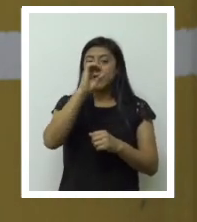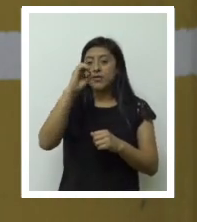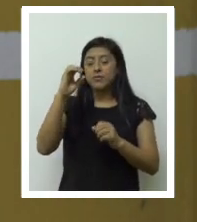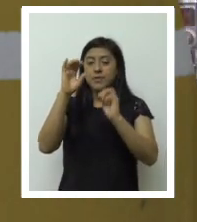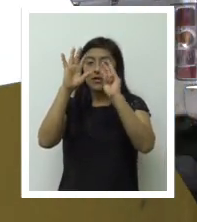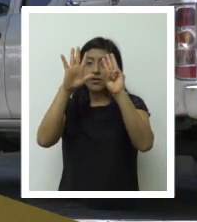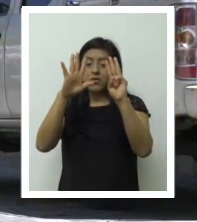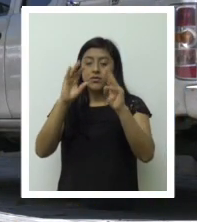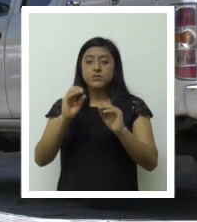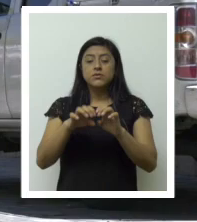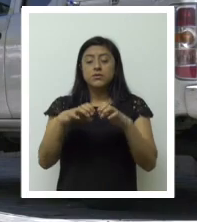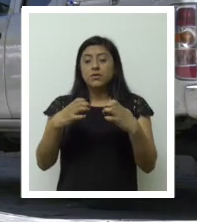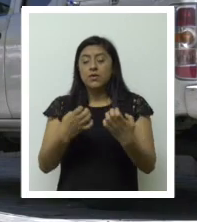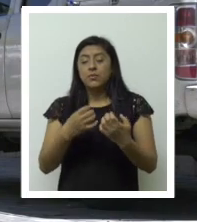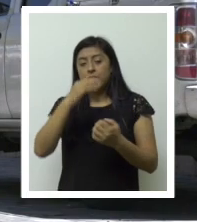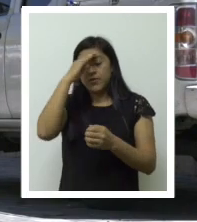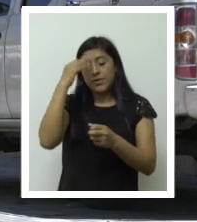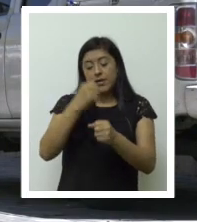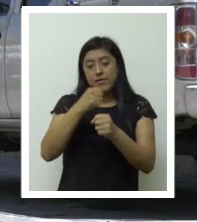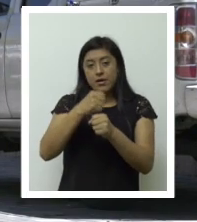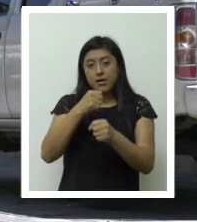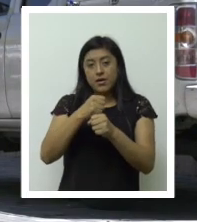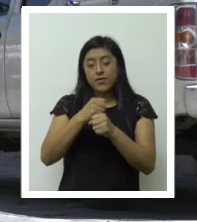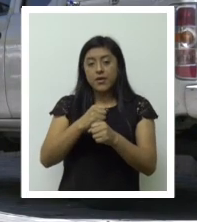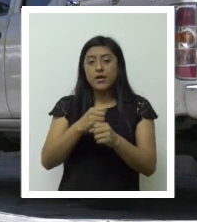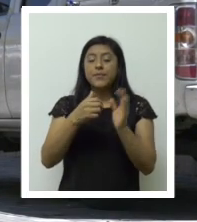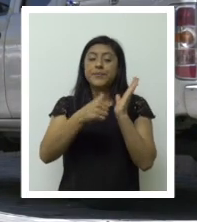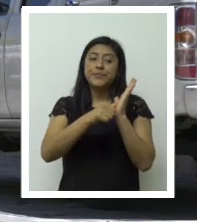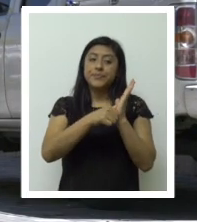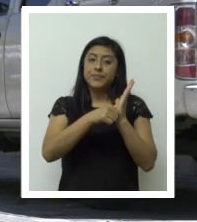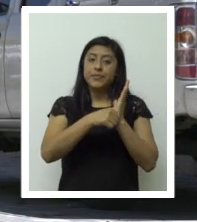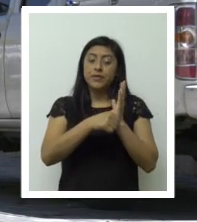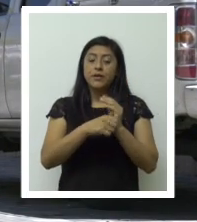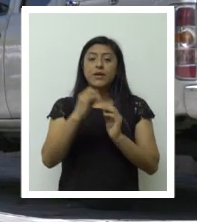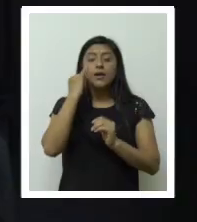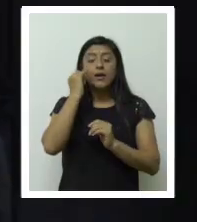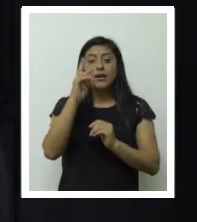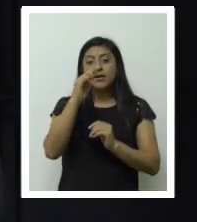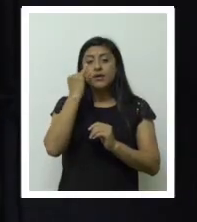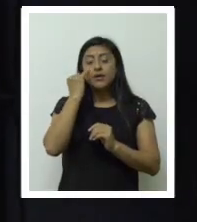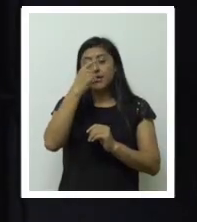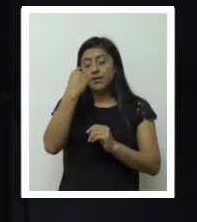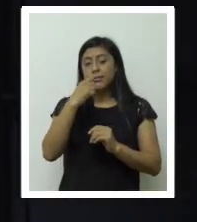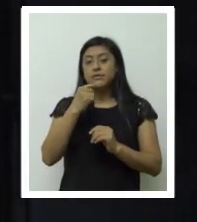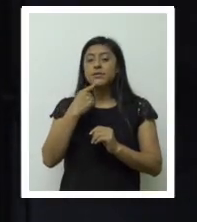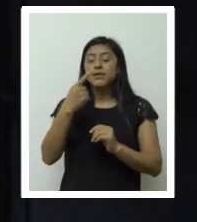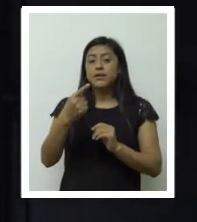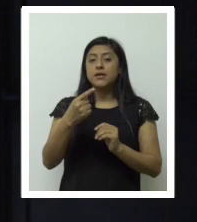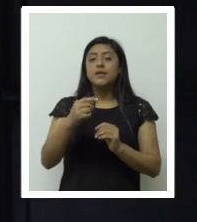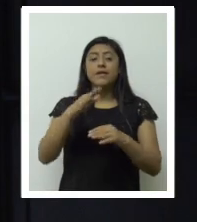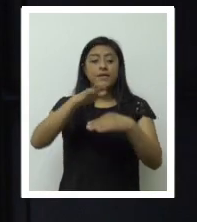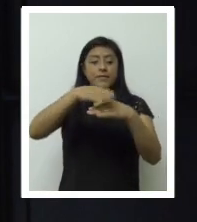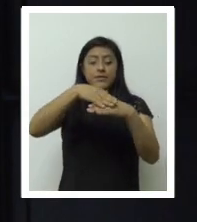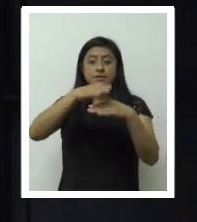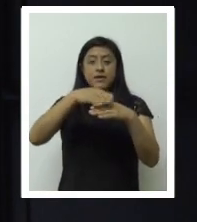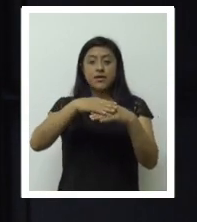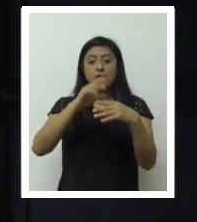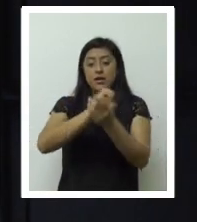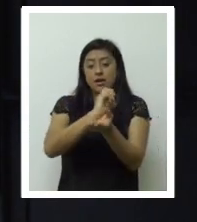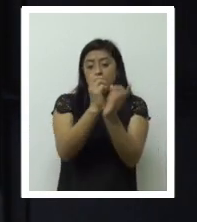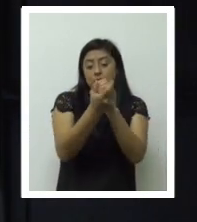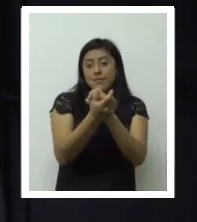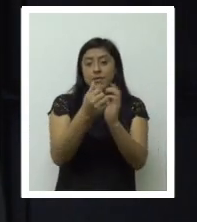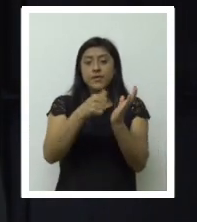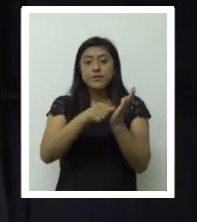mejor. Fue en el año 2008 cuando, como empleada del Registro Civil de la Municipalidad, a Iris le notificaron